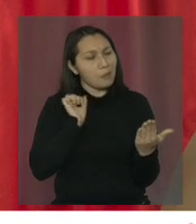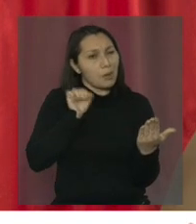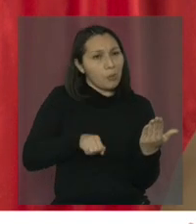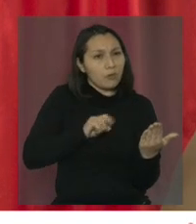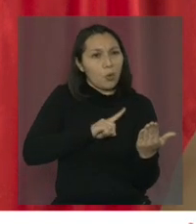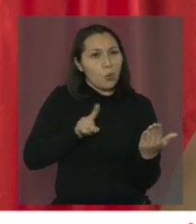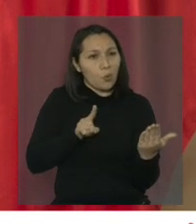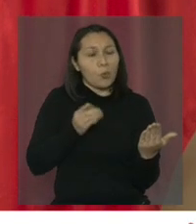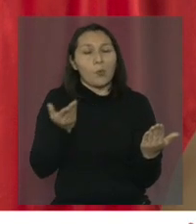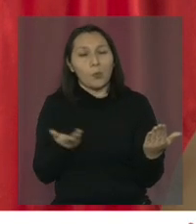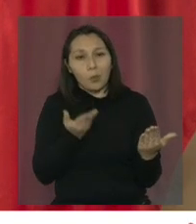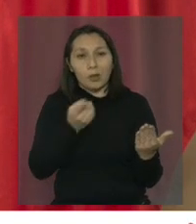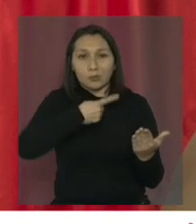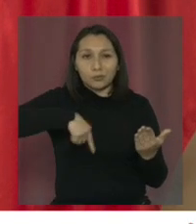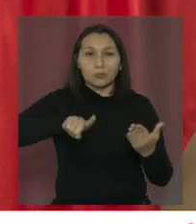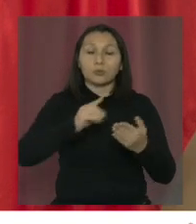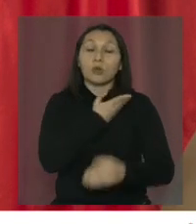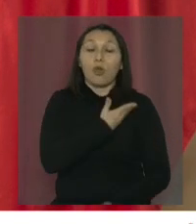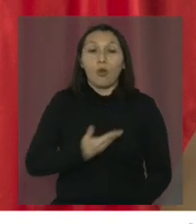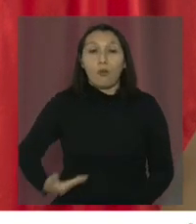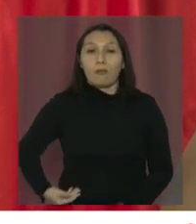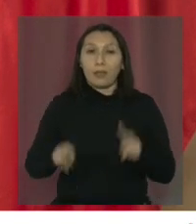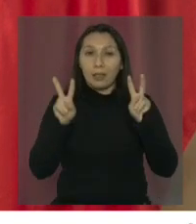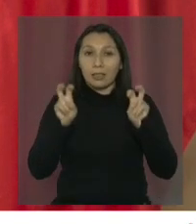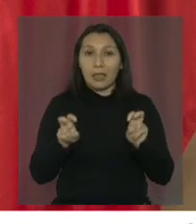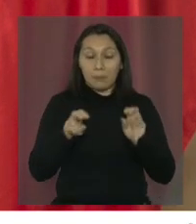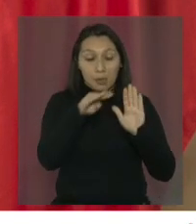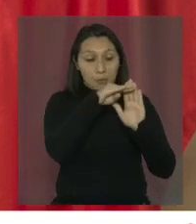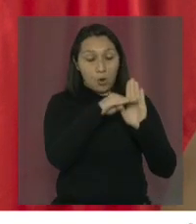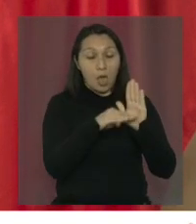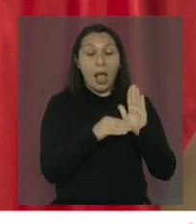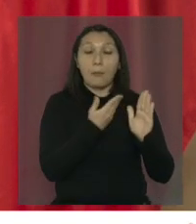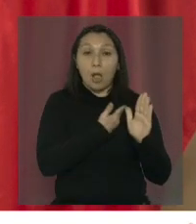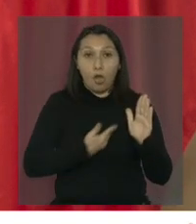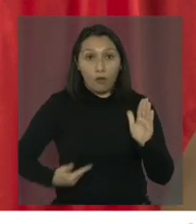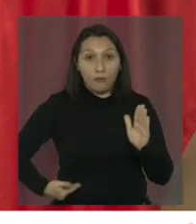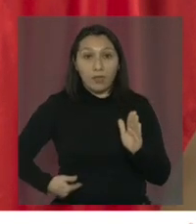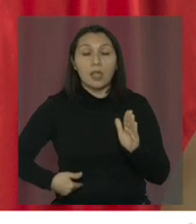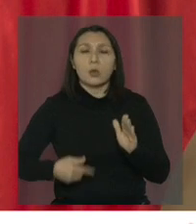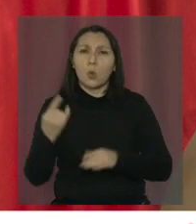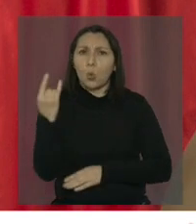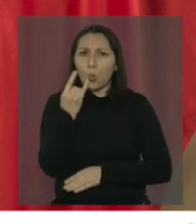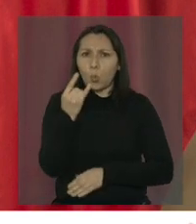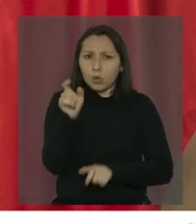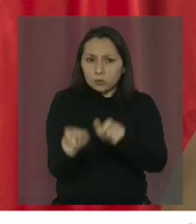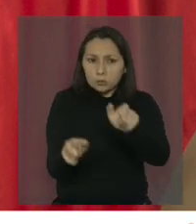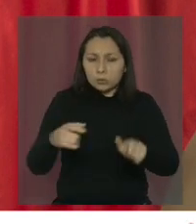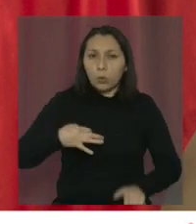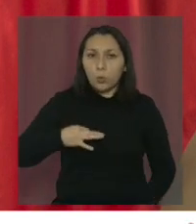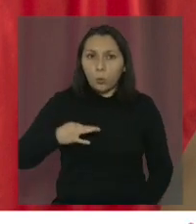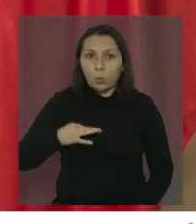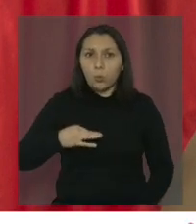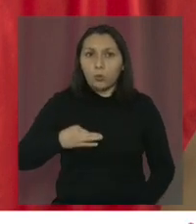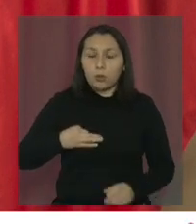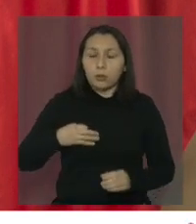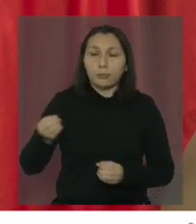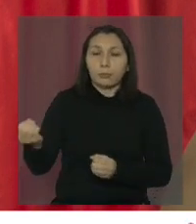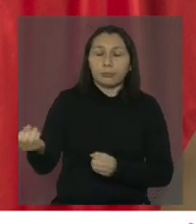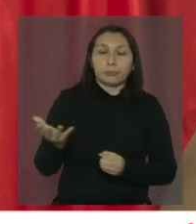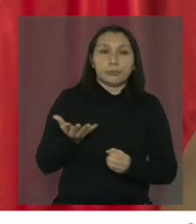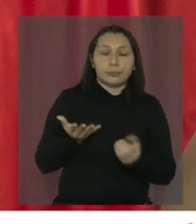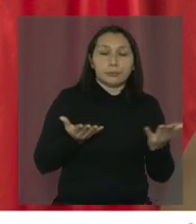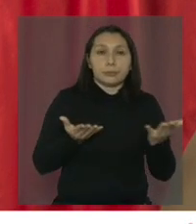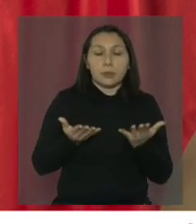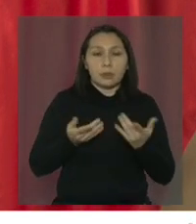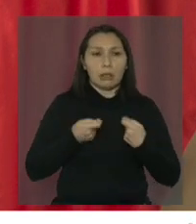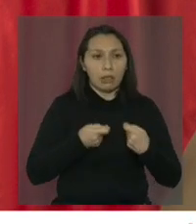los que nos quedan nosotros como gobierno es que en el marco de nuestro programa de gobierno en el marco también de las urgencias ciudadanas que se nos van presentando como